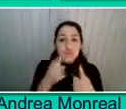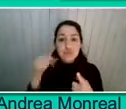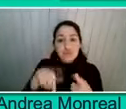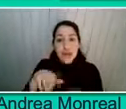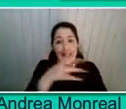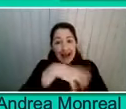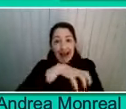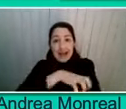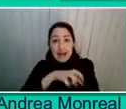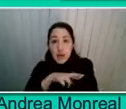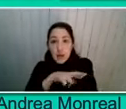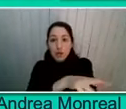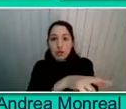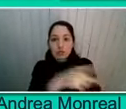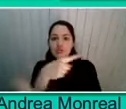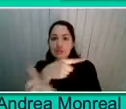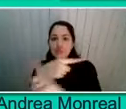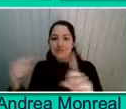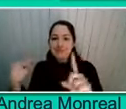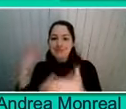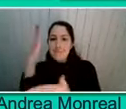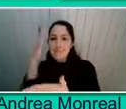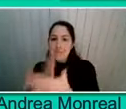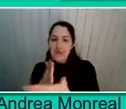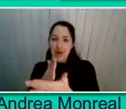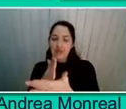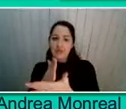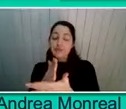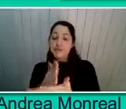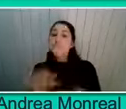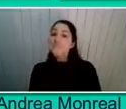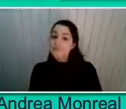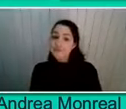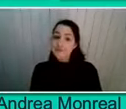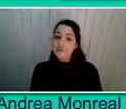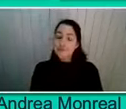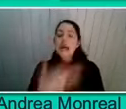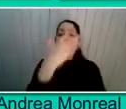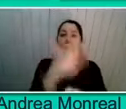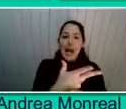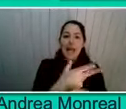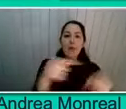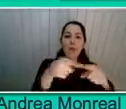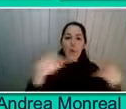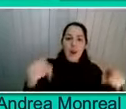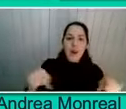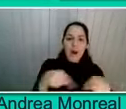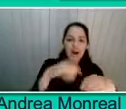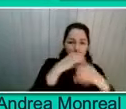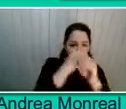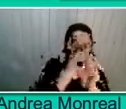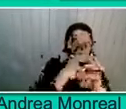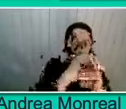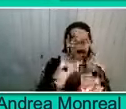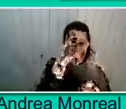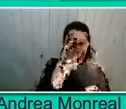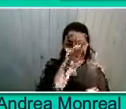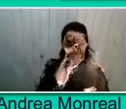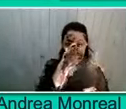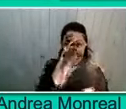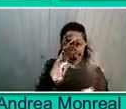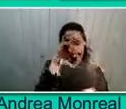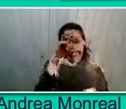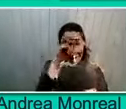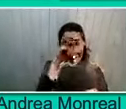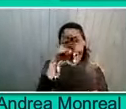mitad. Si bien está el laboratorio del hospital, ¿no es cierto?, que dirige Marita Navarrete,